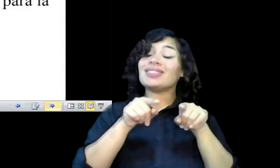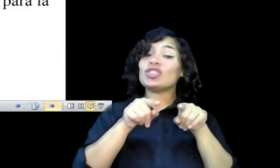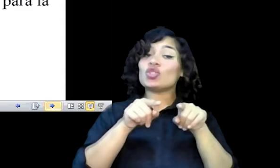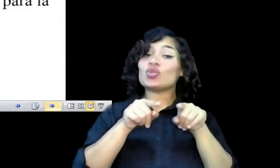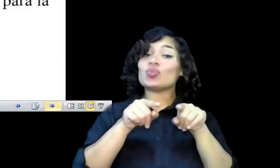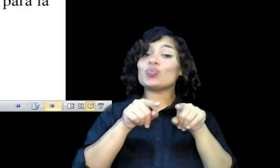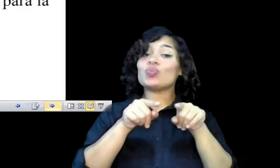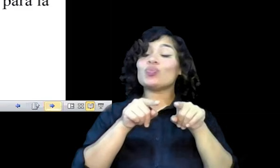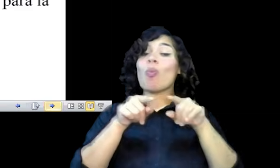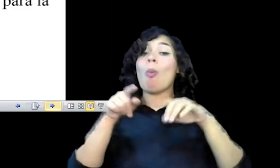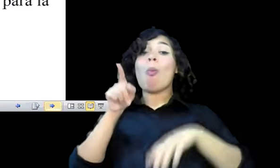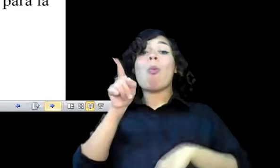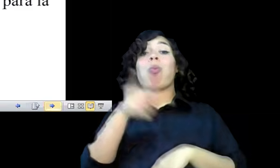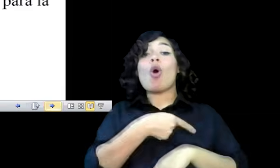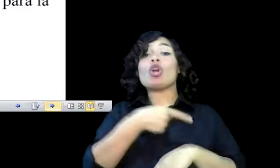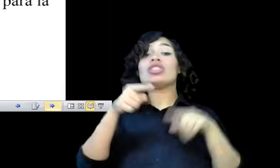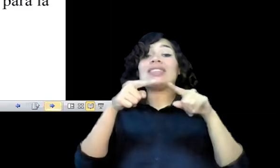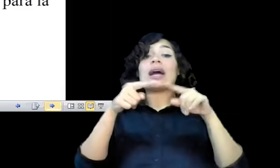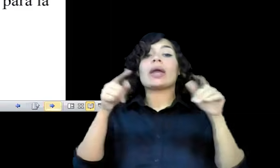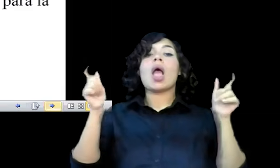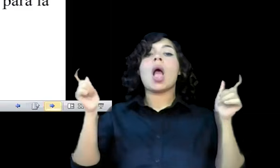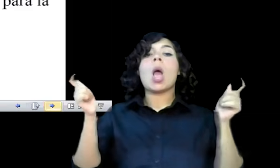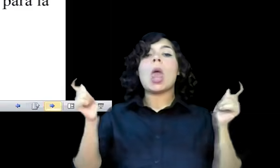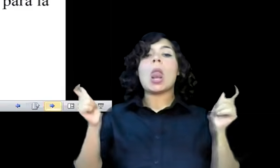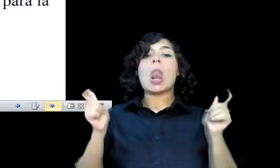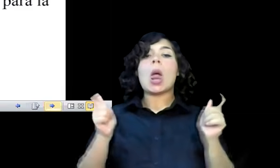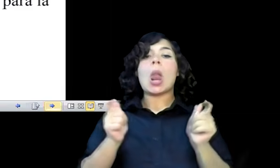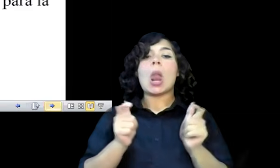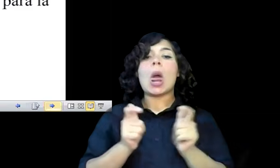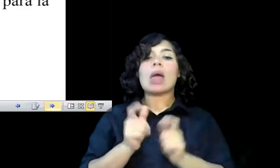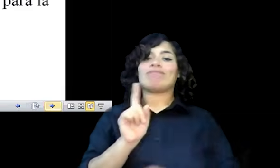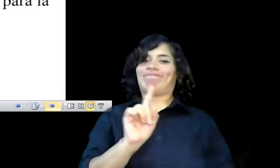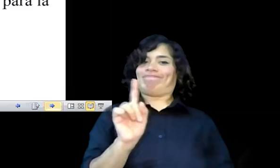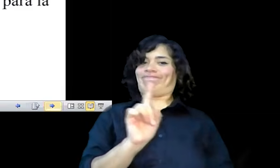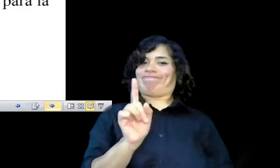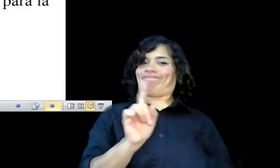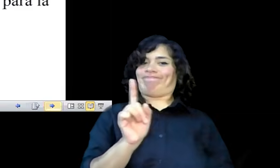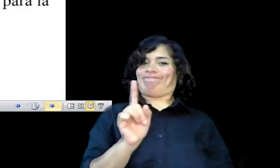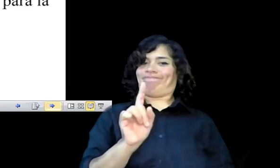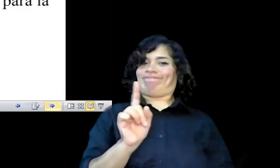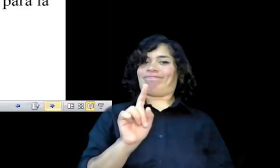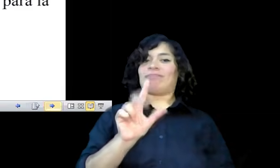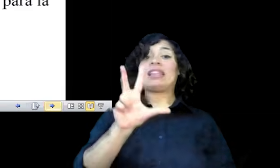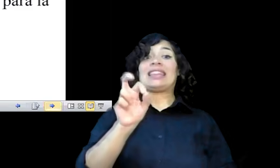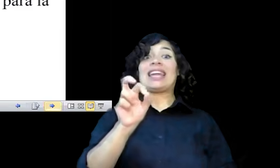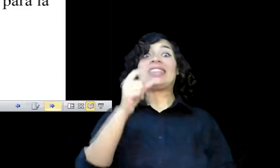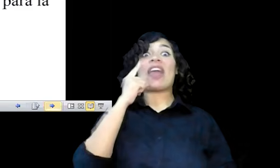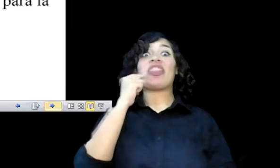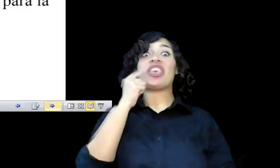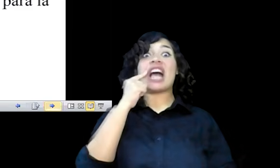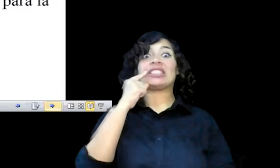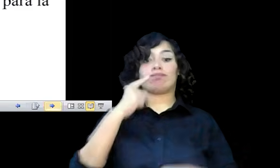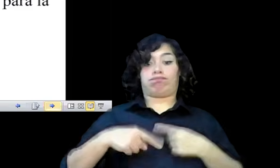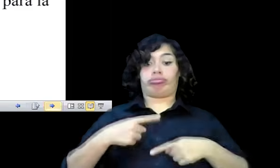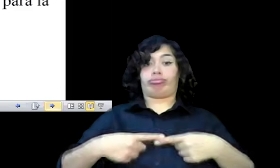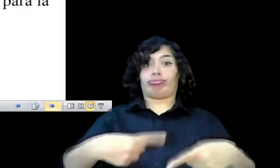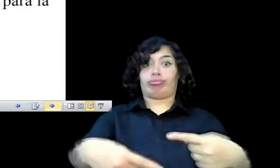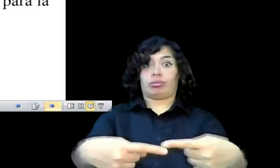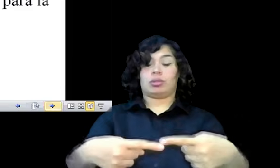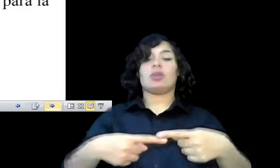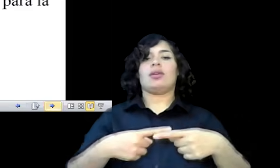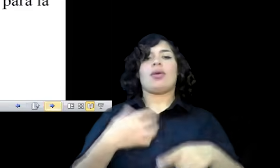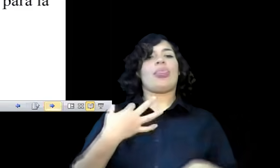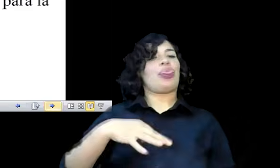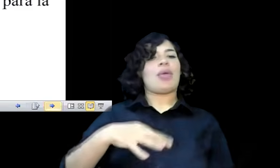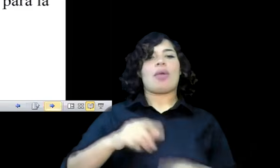este porcentaje no disminuya en un lapso que supere los 30 días corridos o